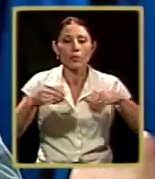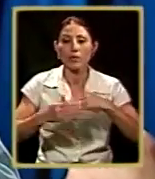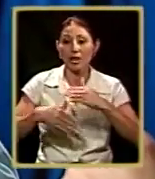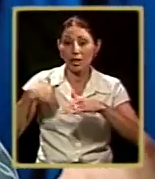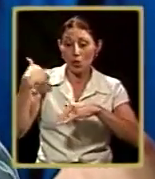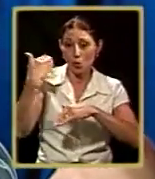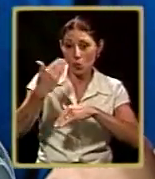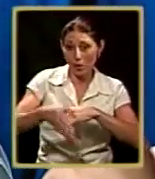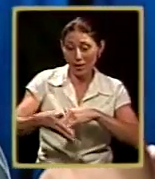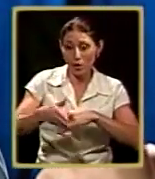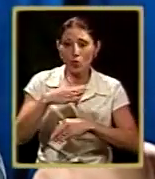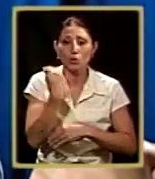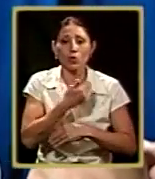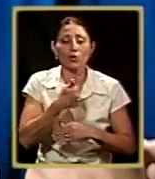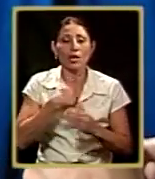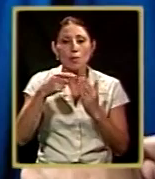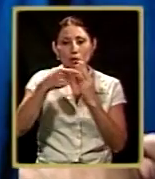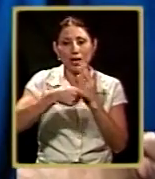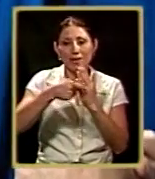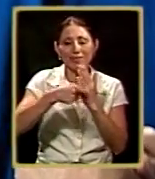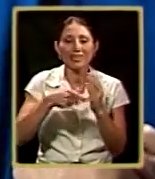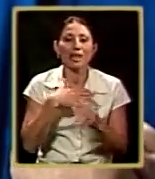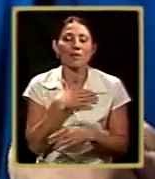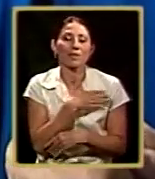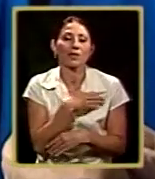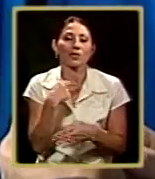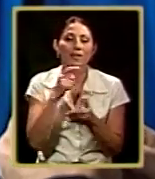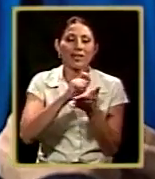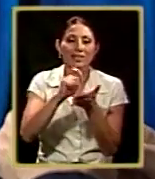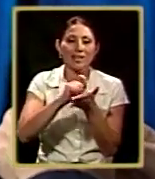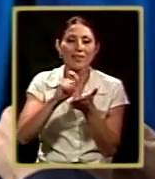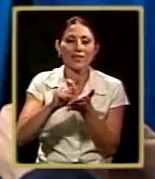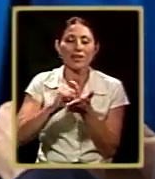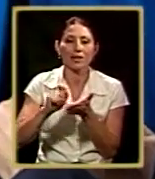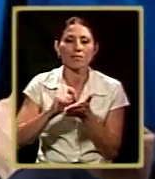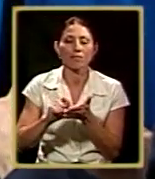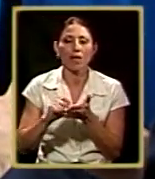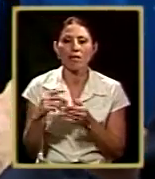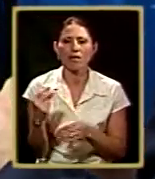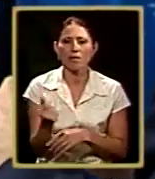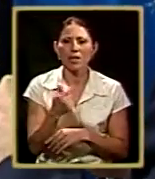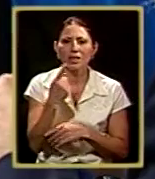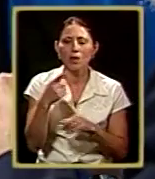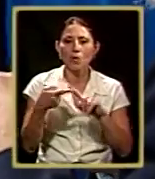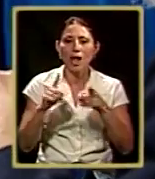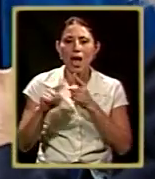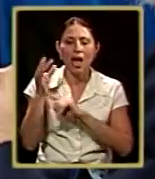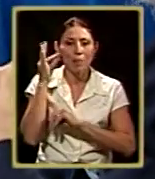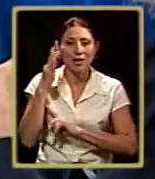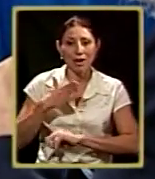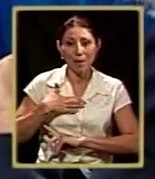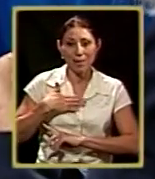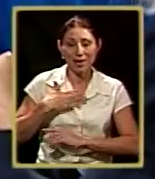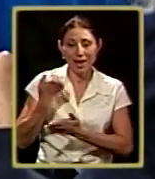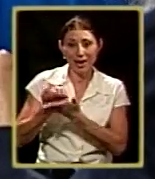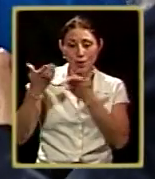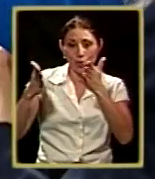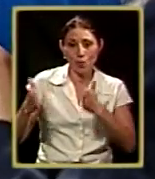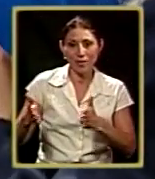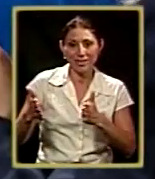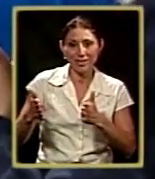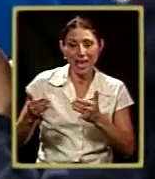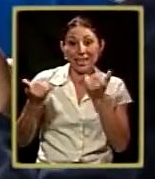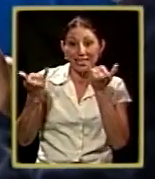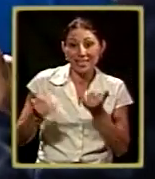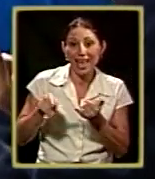Luego teníamos una revista y a mí me gustaba escribir. Y de repente una amiga mía, también economista, ya había